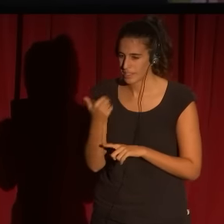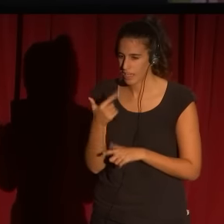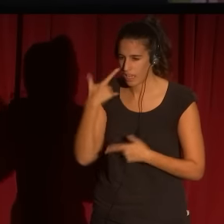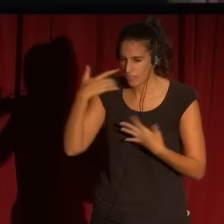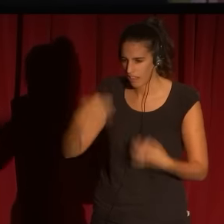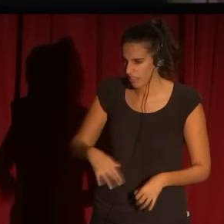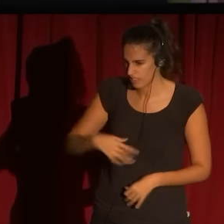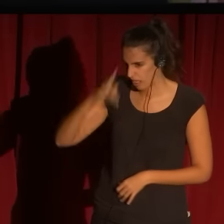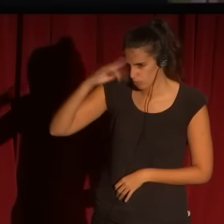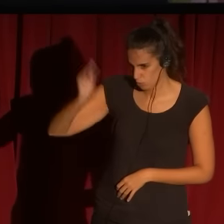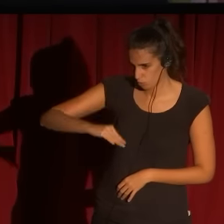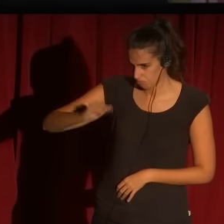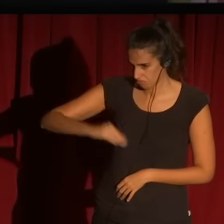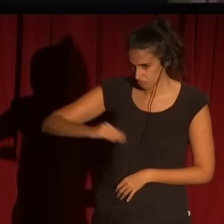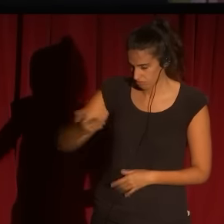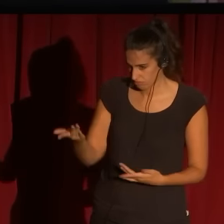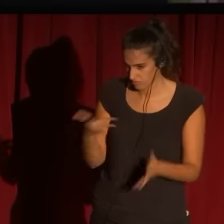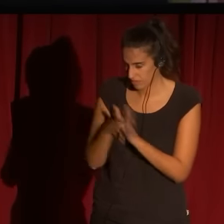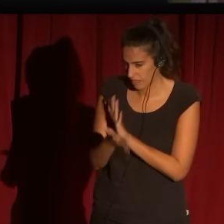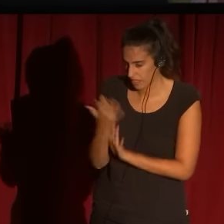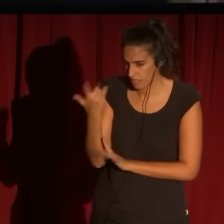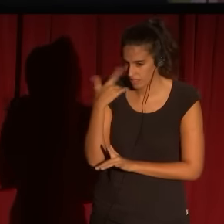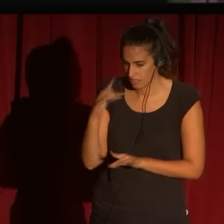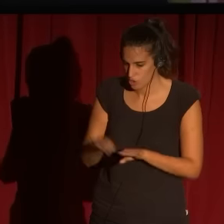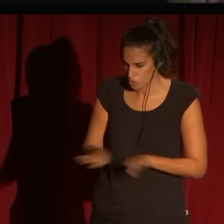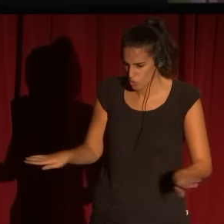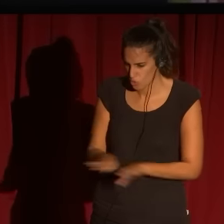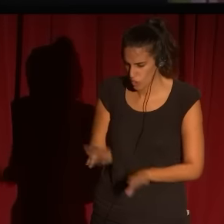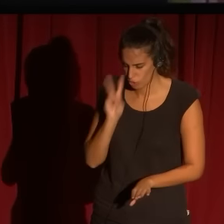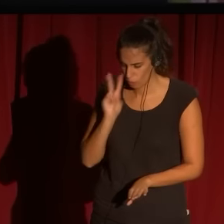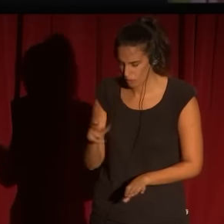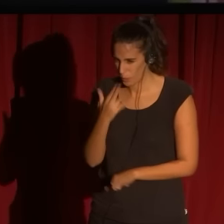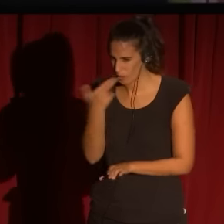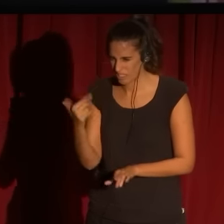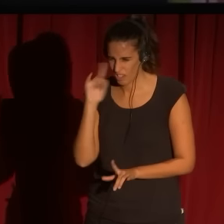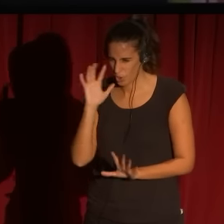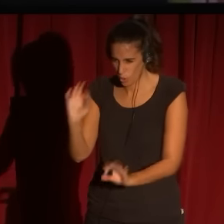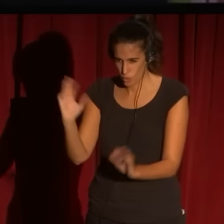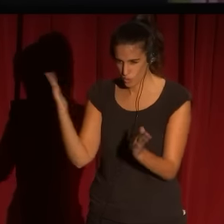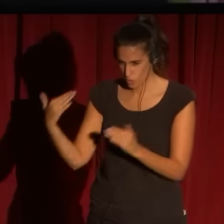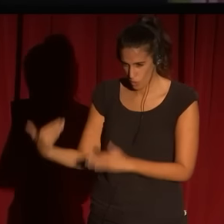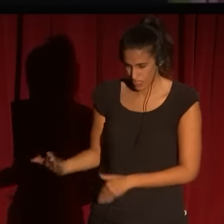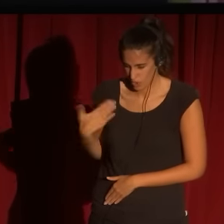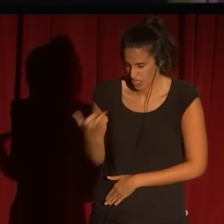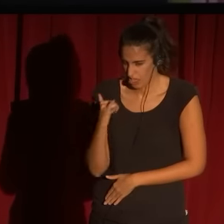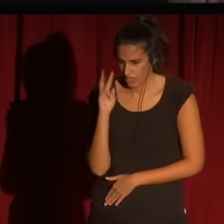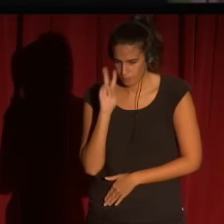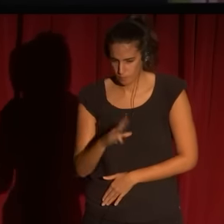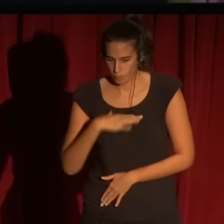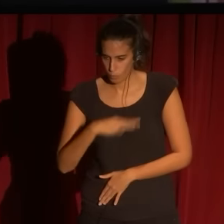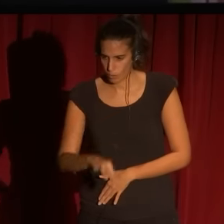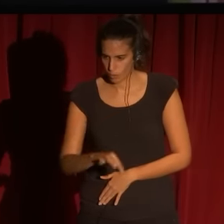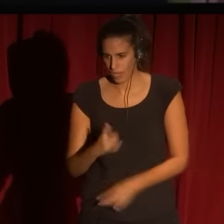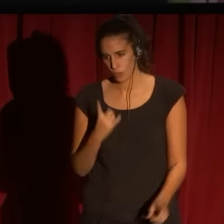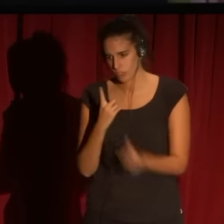completamente absurdo no Para qué pintar este suelo esto que tengo yo delante ahora mismo no tiene ningún sentido no eso ya existe lo que hay que hacer es al